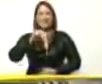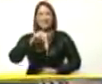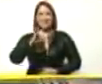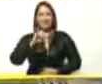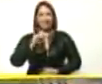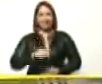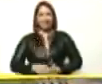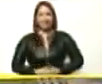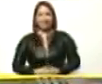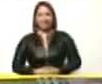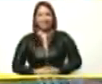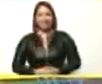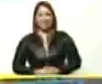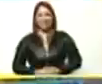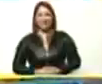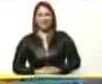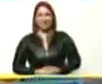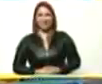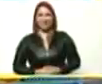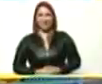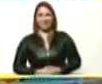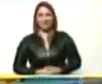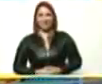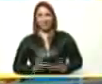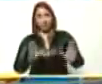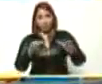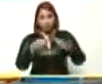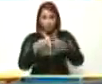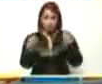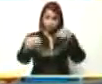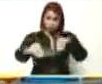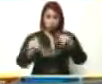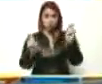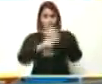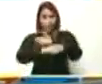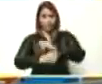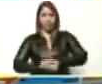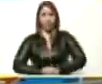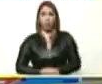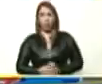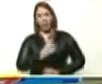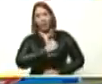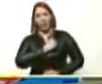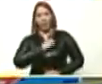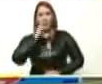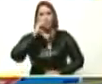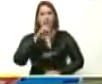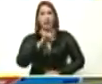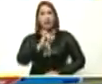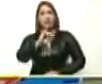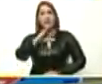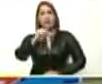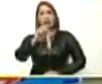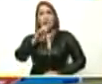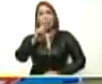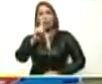de el partido Alianza para el Cambio, camarada Ricardo Sánchez,